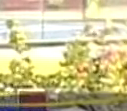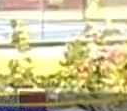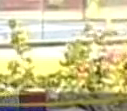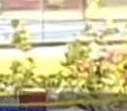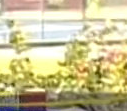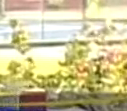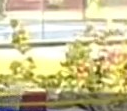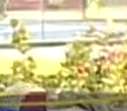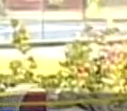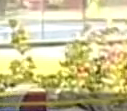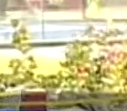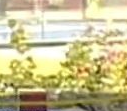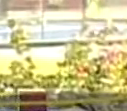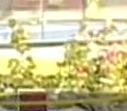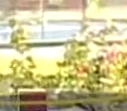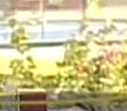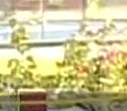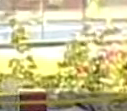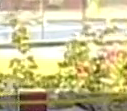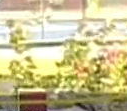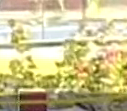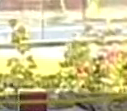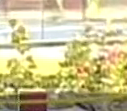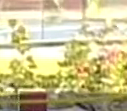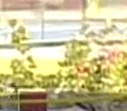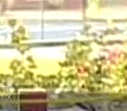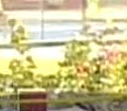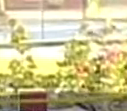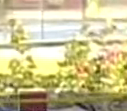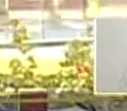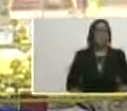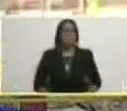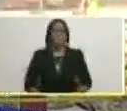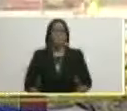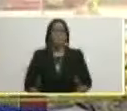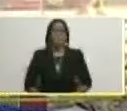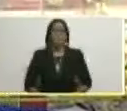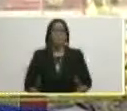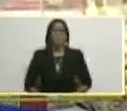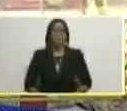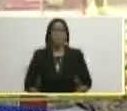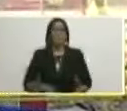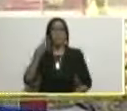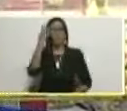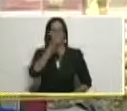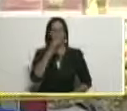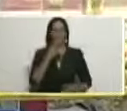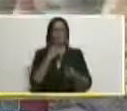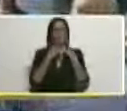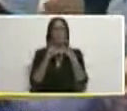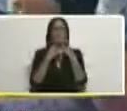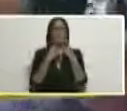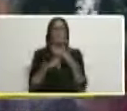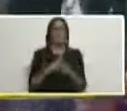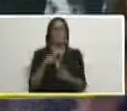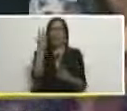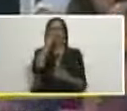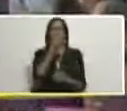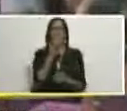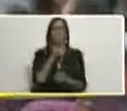Imposible, se desbordó el pueblo en las calles. Una belleza de colorido, una belleza de